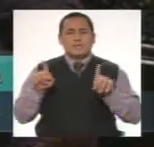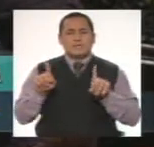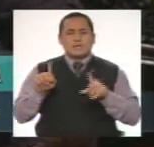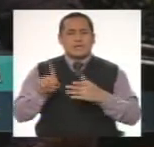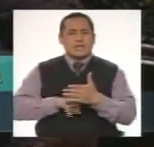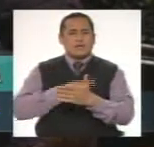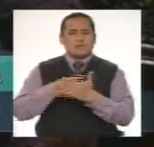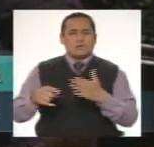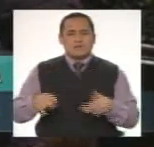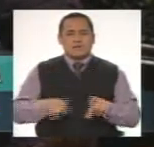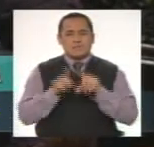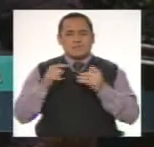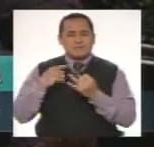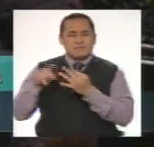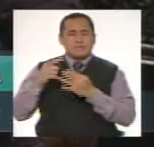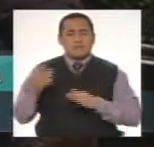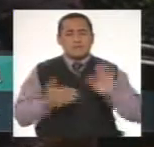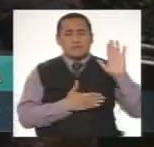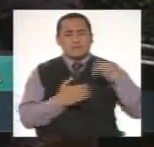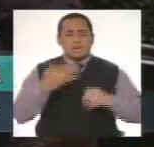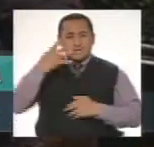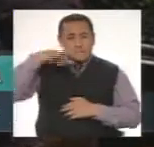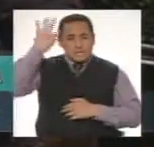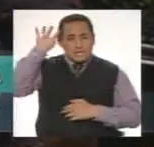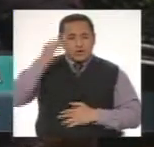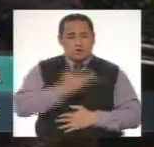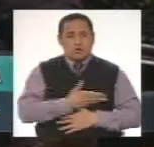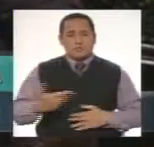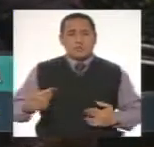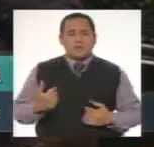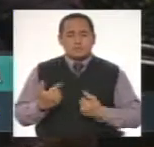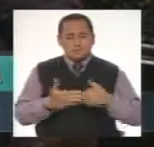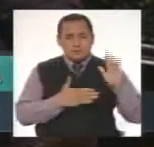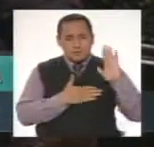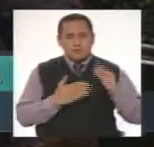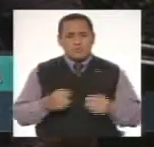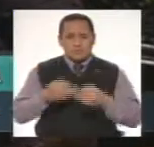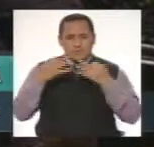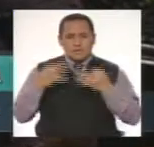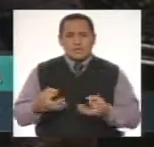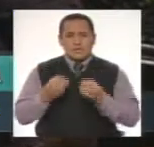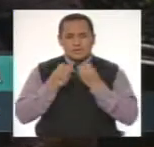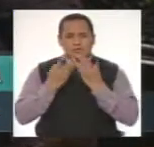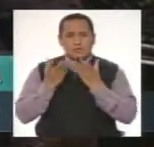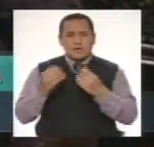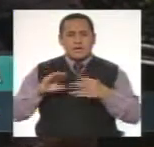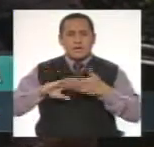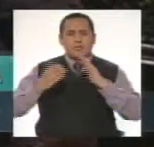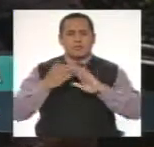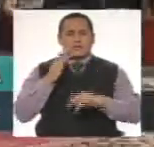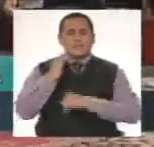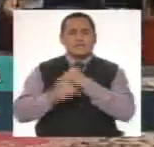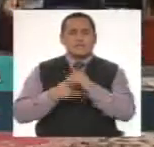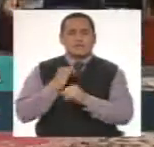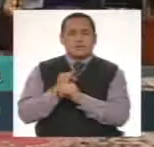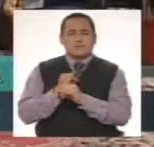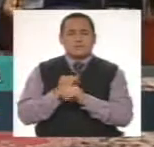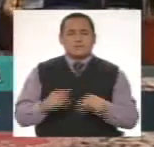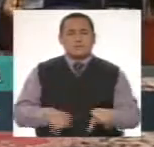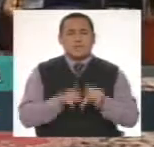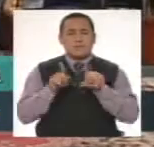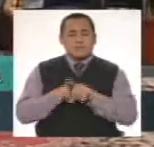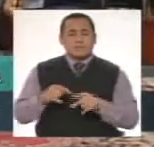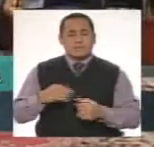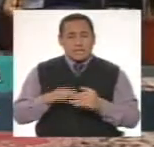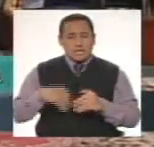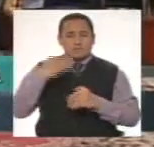disonante con los compromisos que Chile, como Estado, se ha comprometido públicamente ante la comunidad internacional. En otro momento